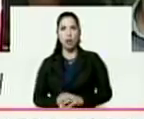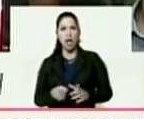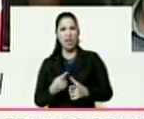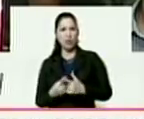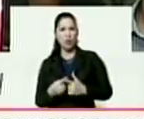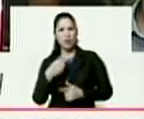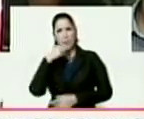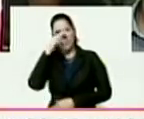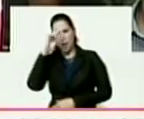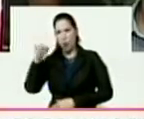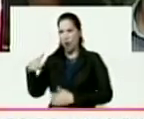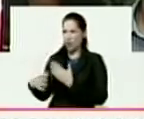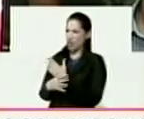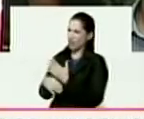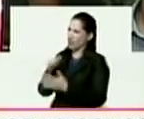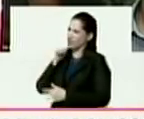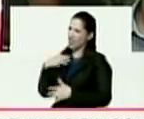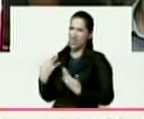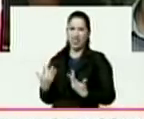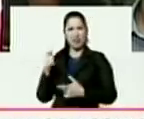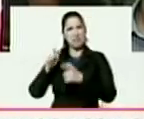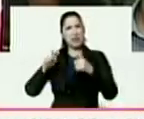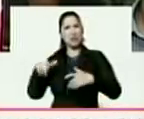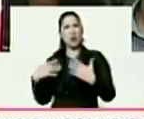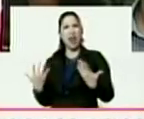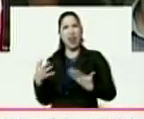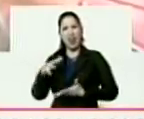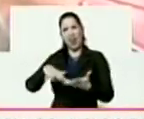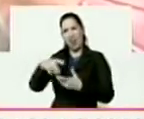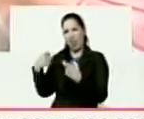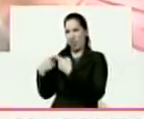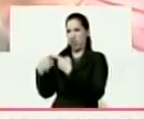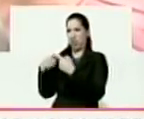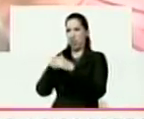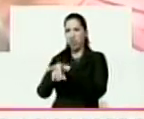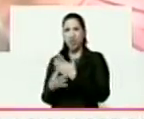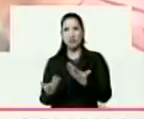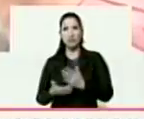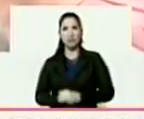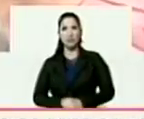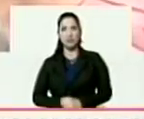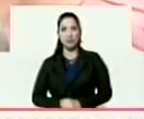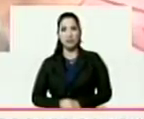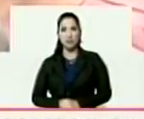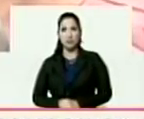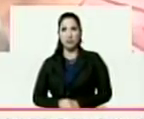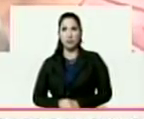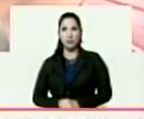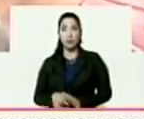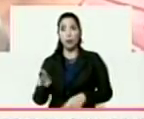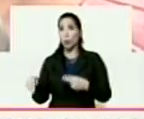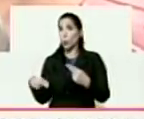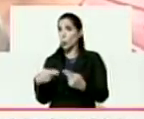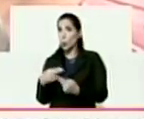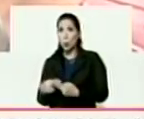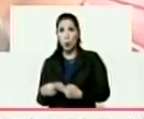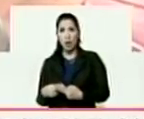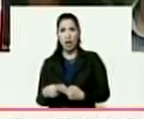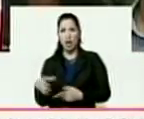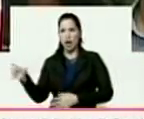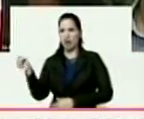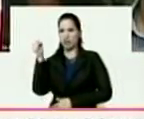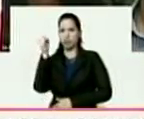papa y want it alemania hacia los estallando lo personal en lo personal jamás y nunca ellos han puesto como